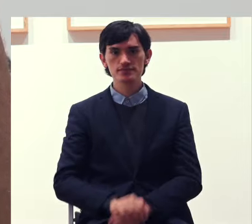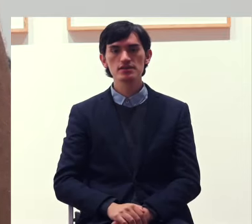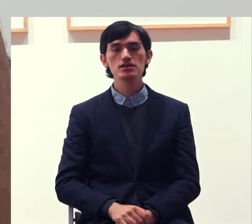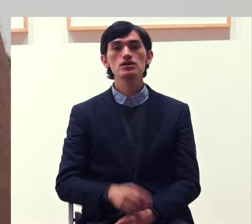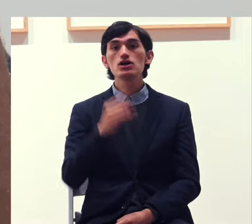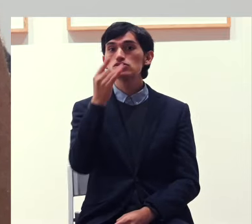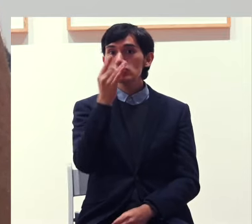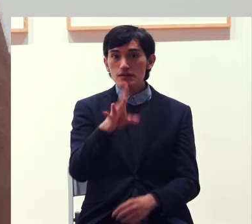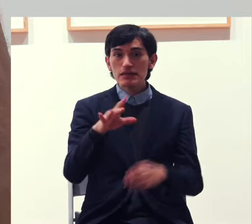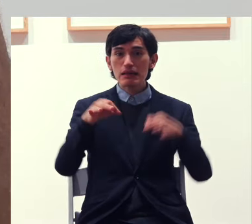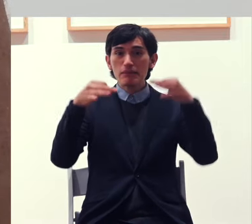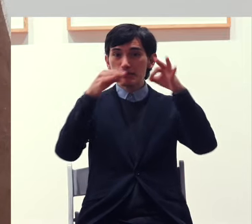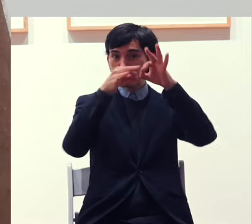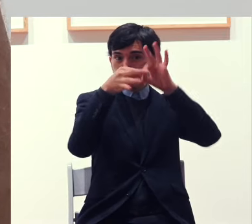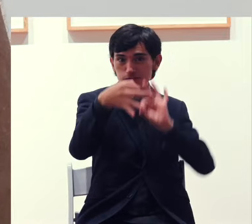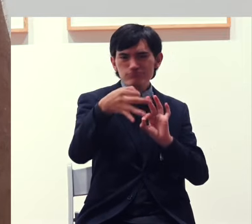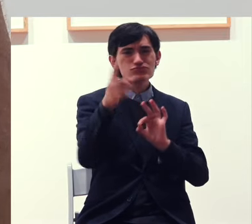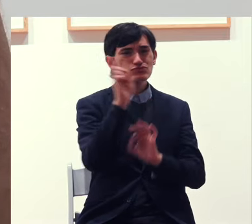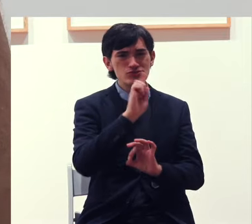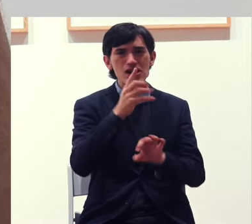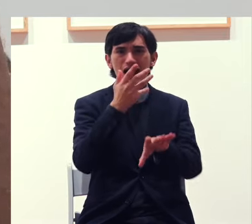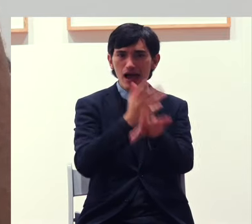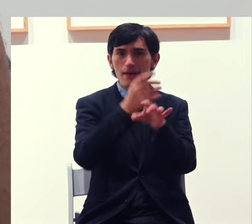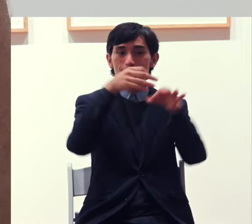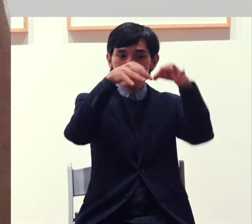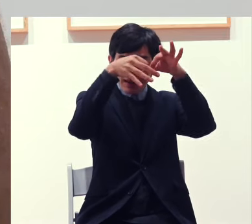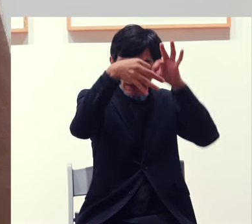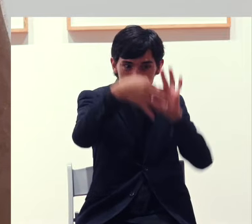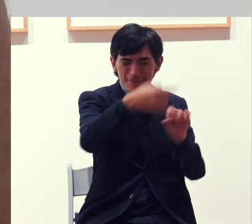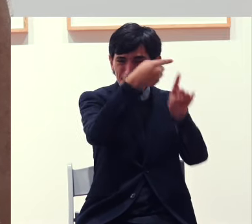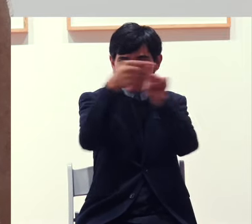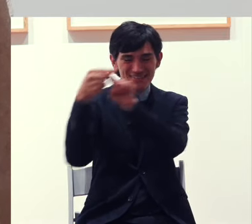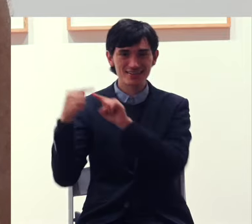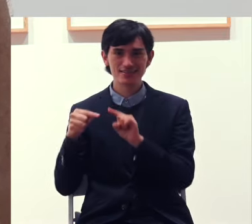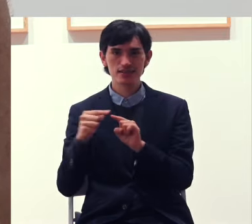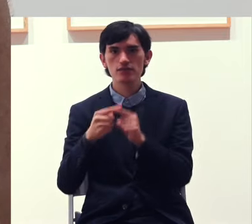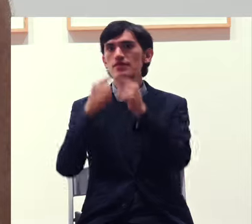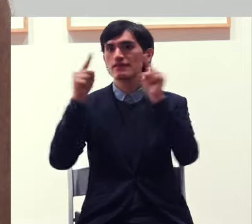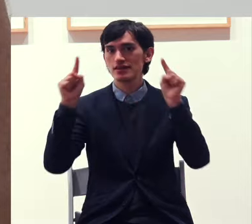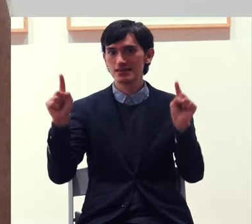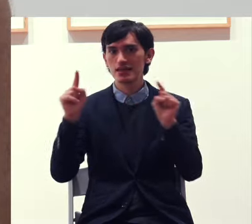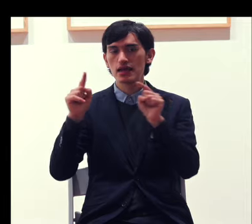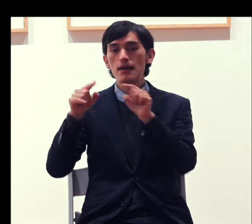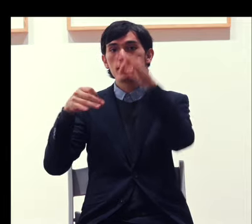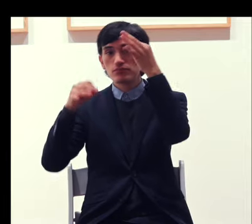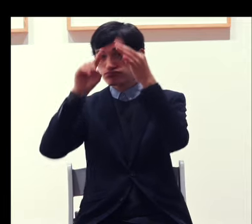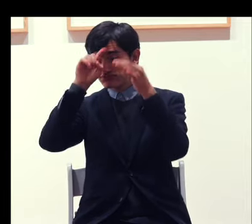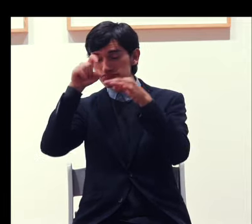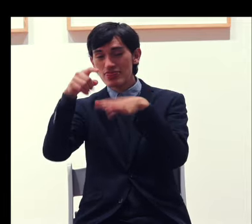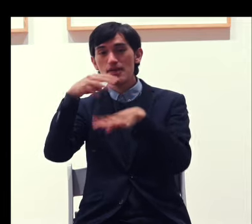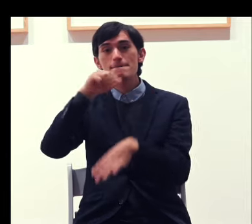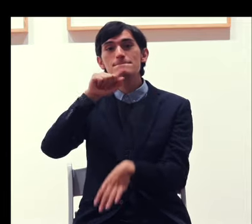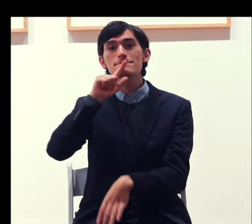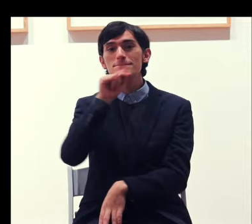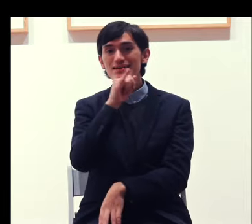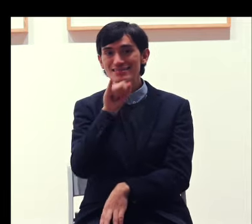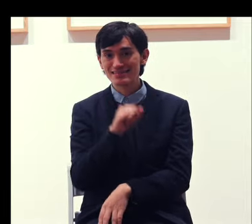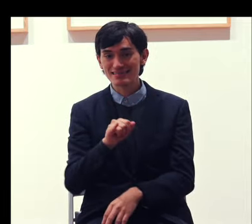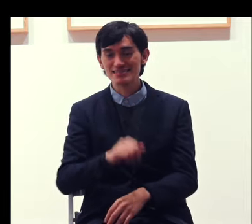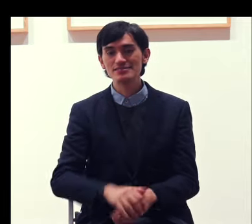ellas. No son papel rasgado, sino restos de papel rasgado. A diferencia de las figuras llenas de los